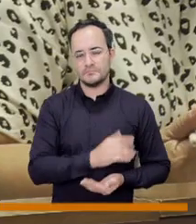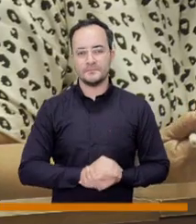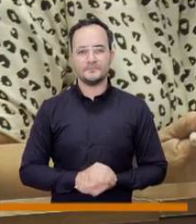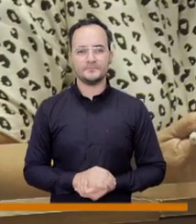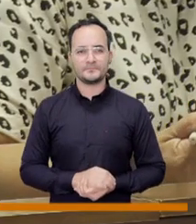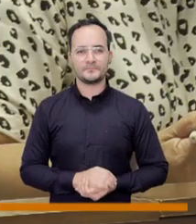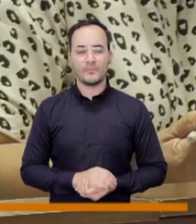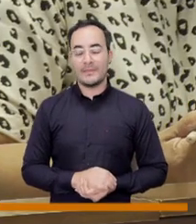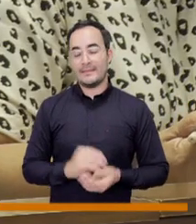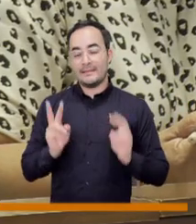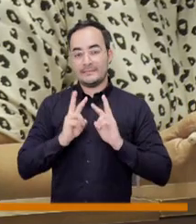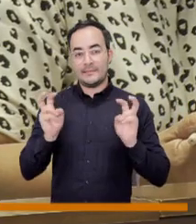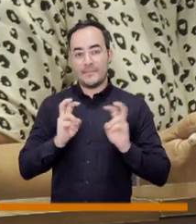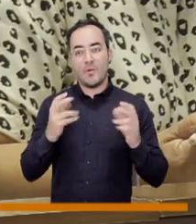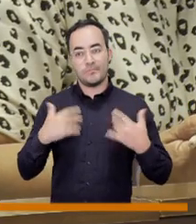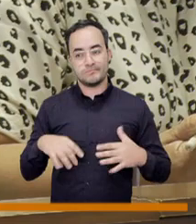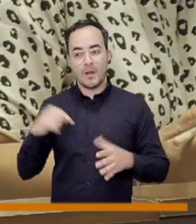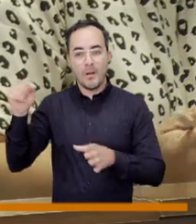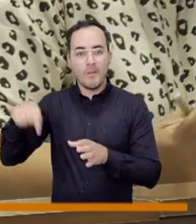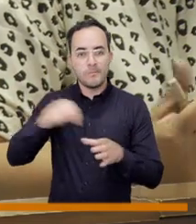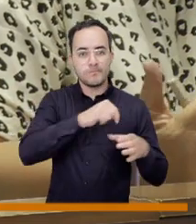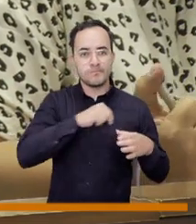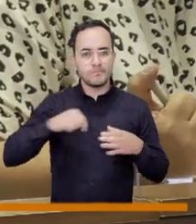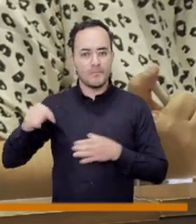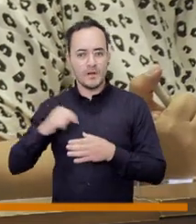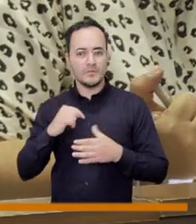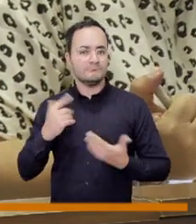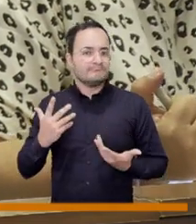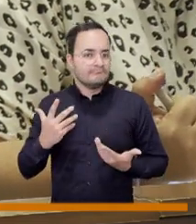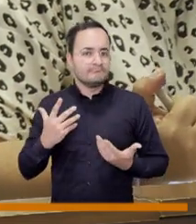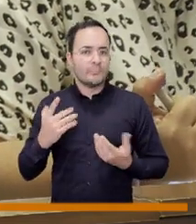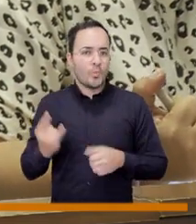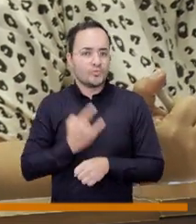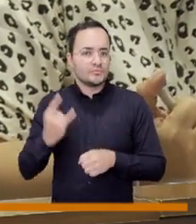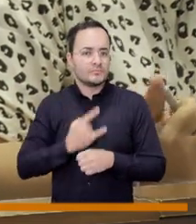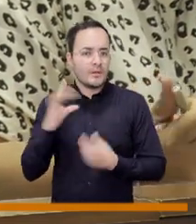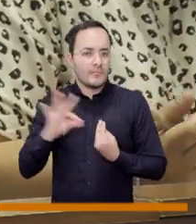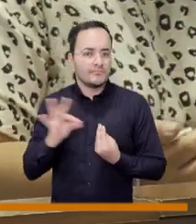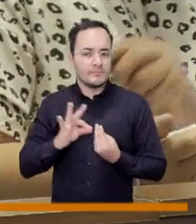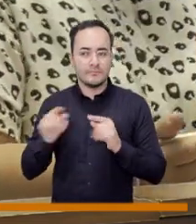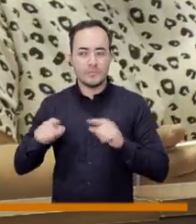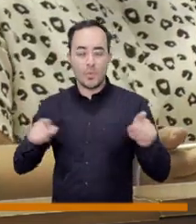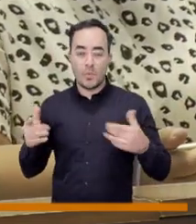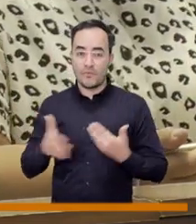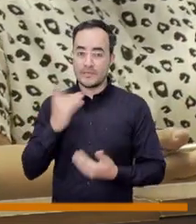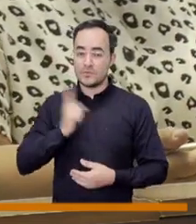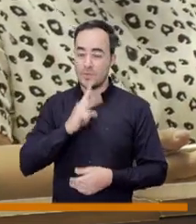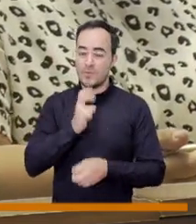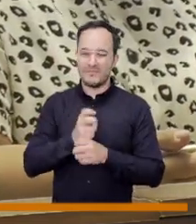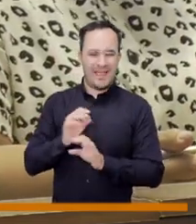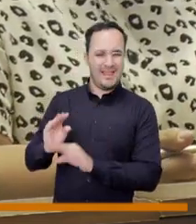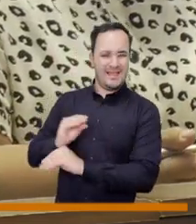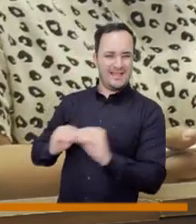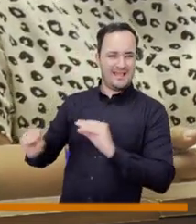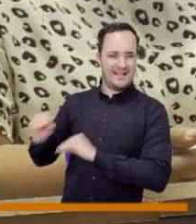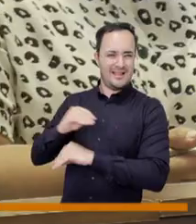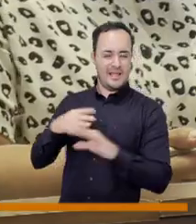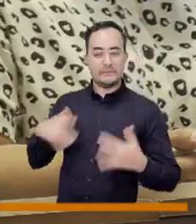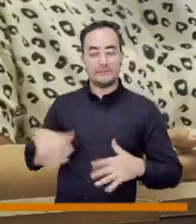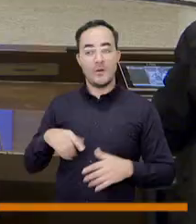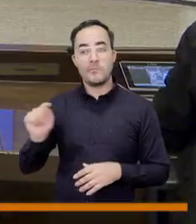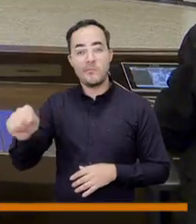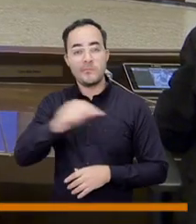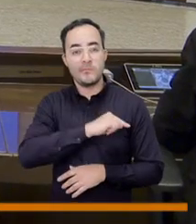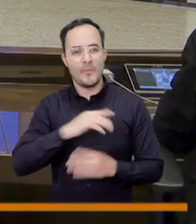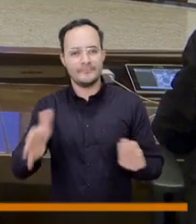ese tema del consumo interno que nosotros tenemos en Colombia es un tema demasiado complejo y vuelvo la comisión de entornos